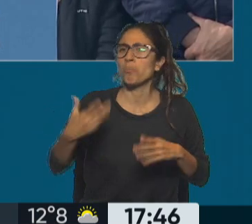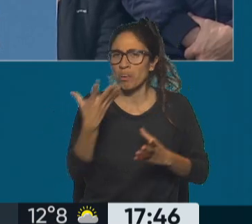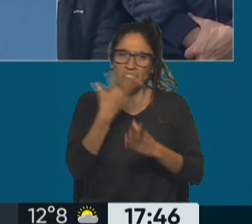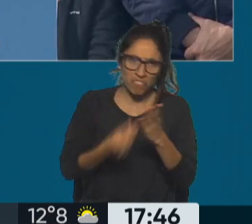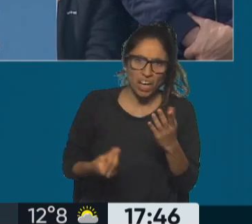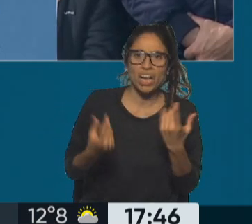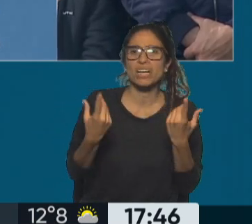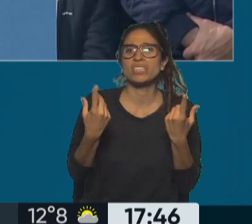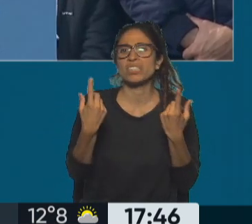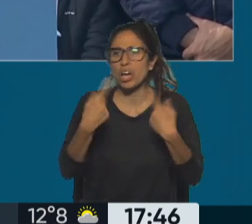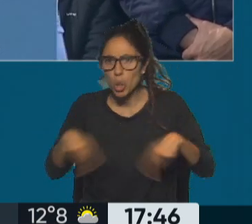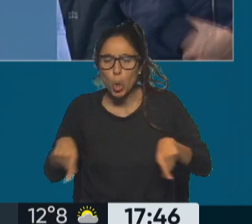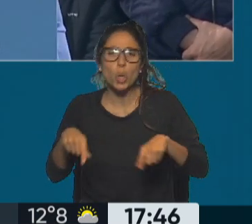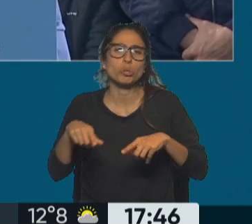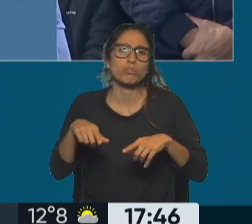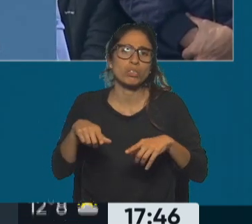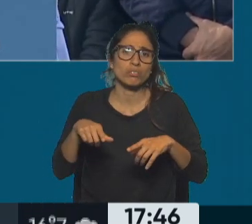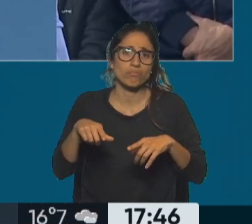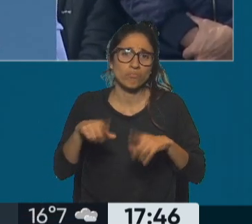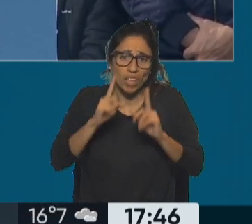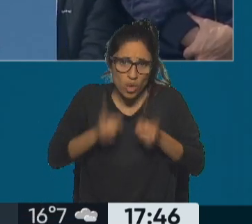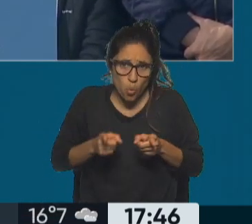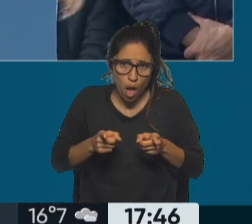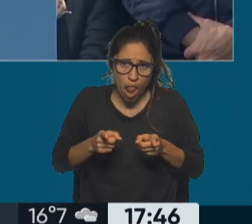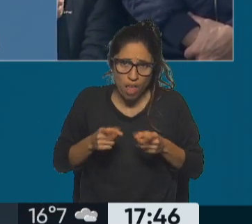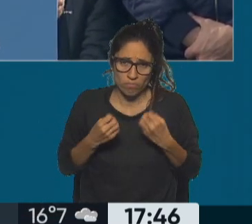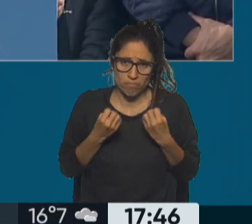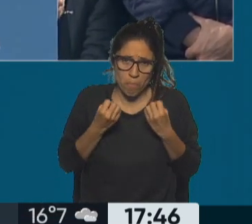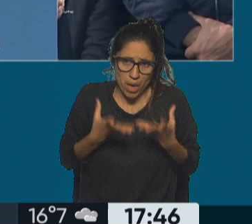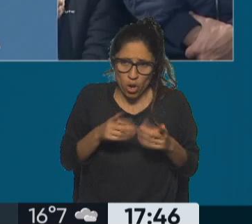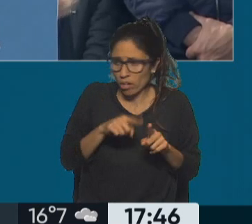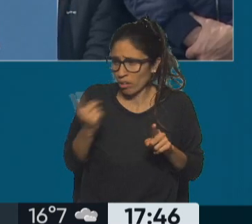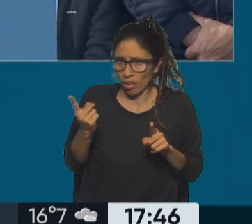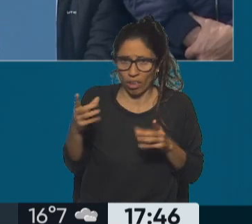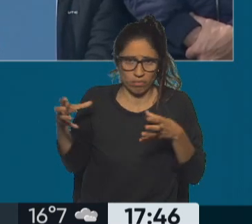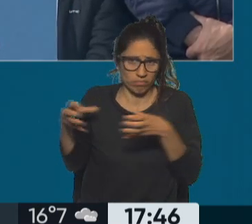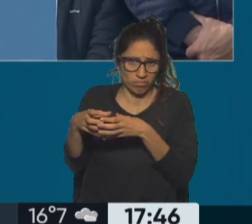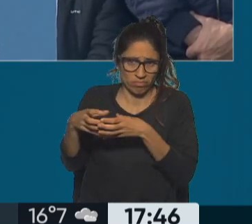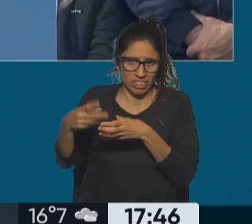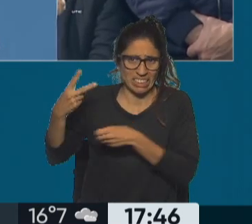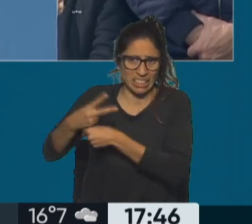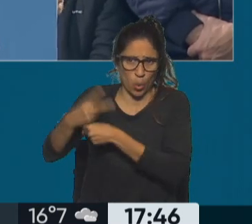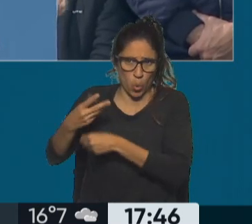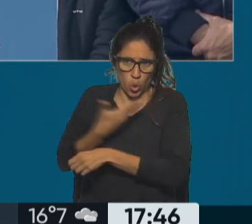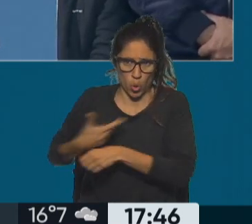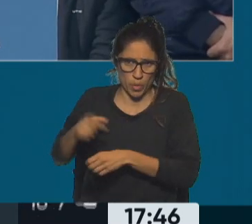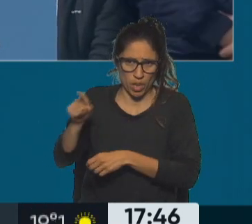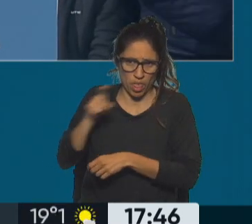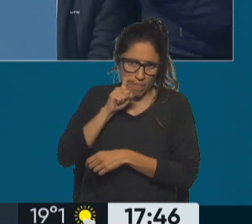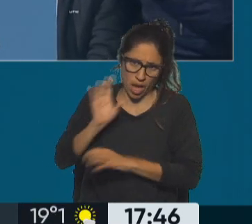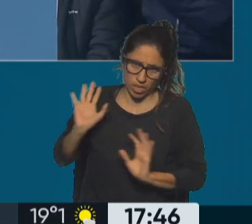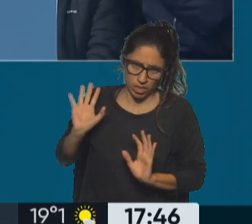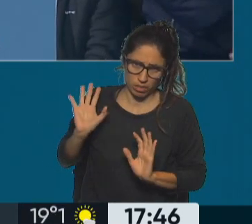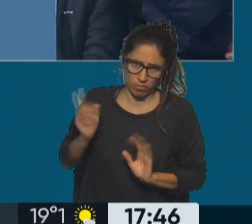haber sido otro mandato del expresidente Macri, ¿no? En el mundo del trabajo vimos no solo a Baradel,